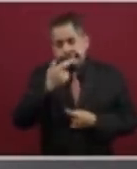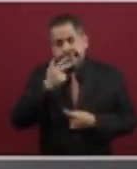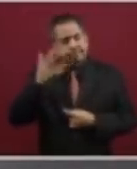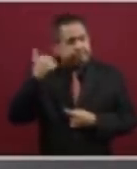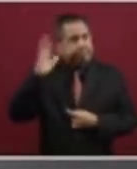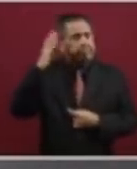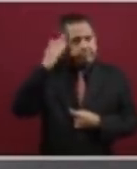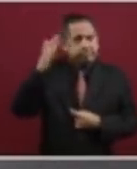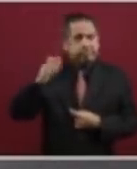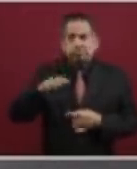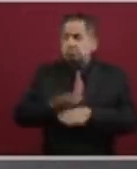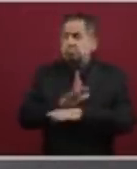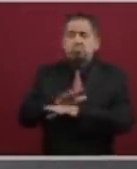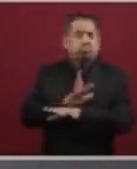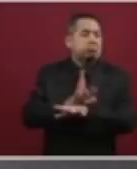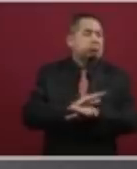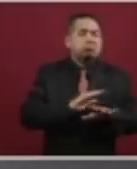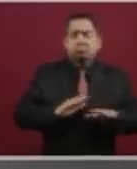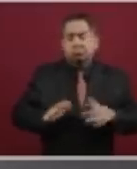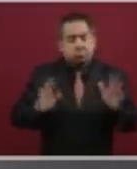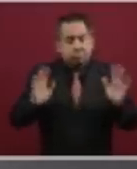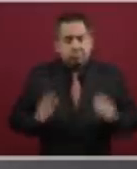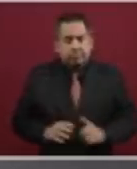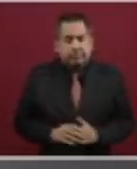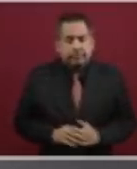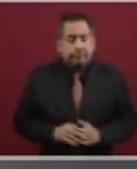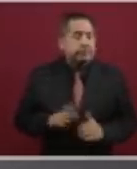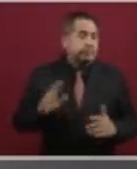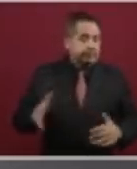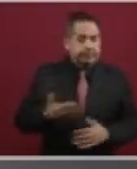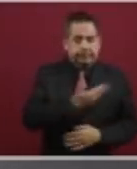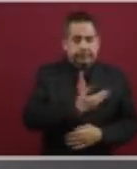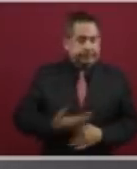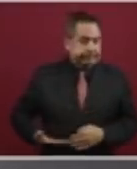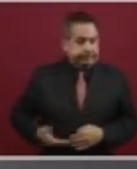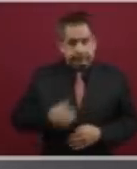gabinete. Claro, el presidente Juárez